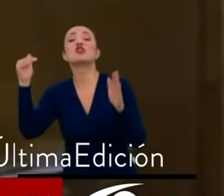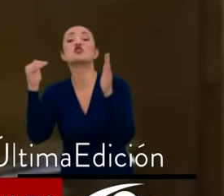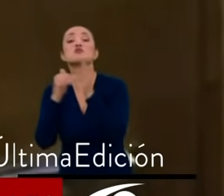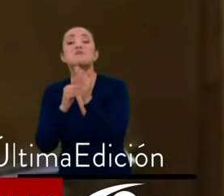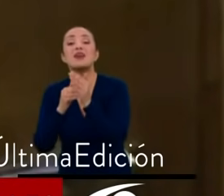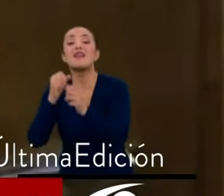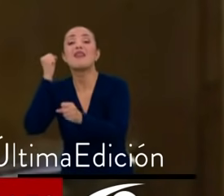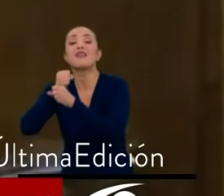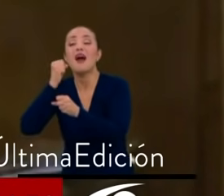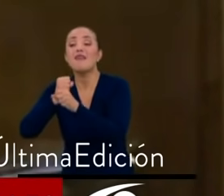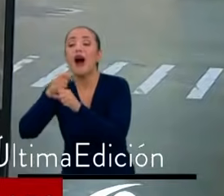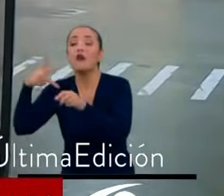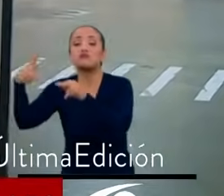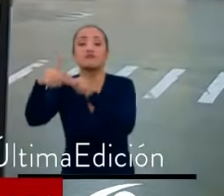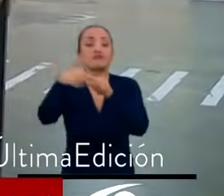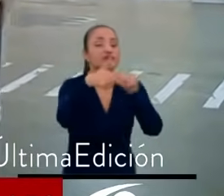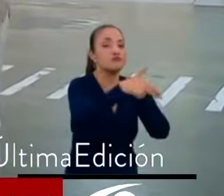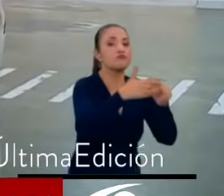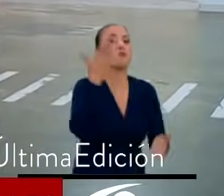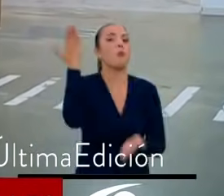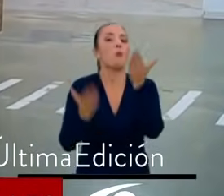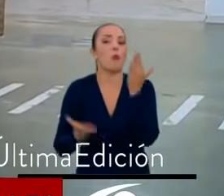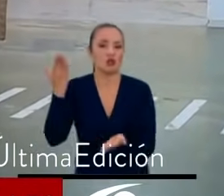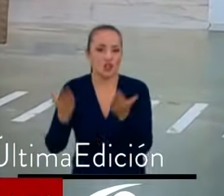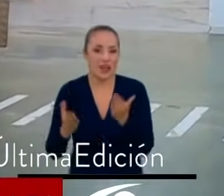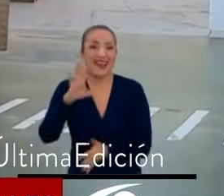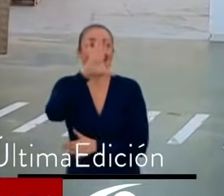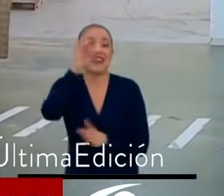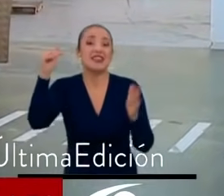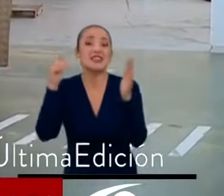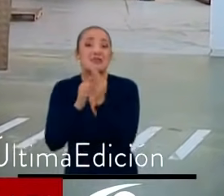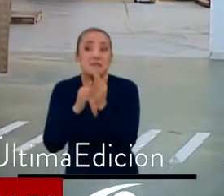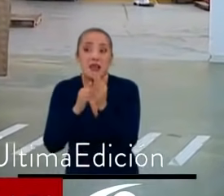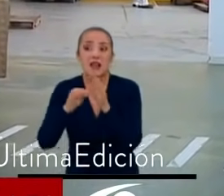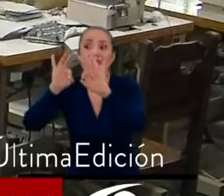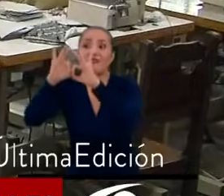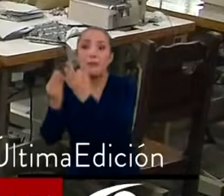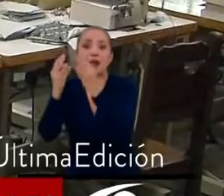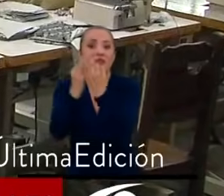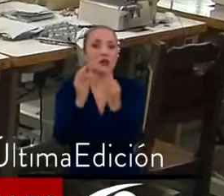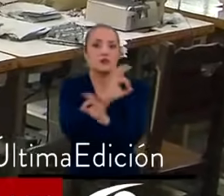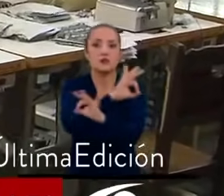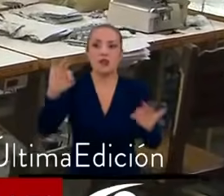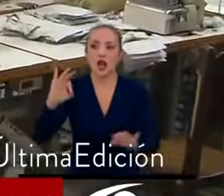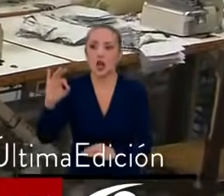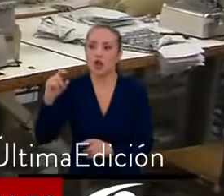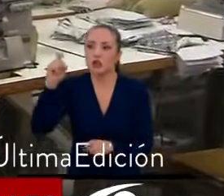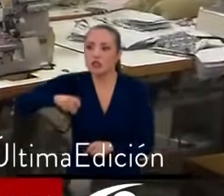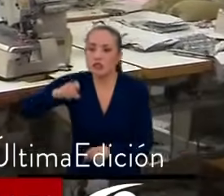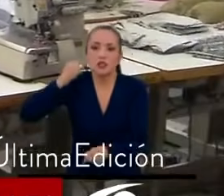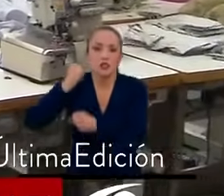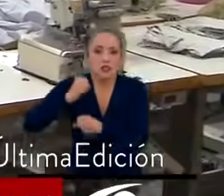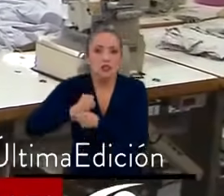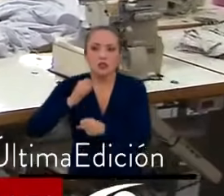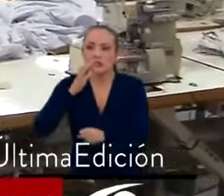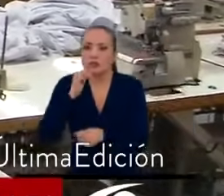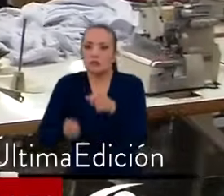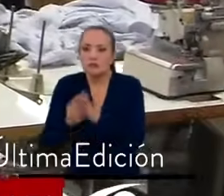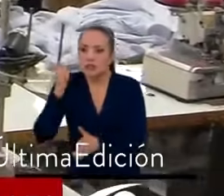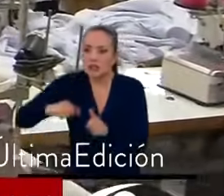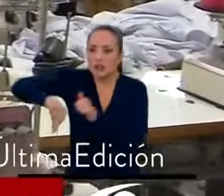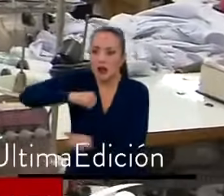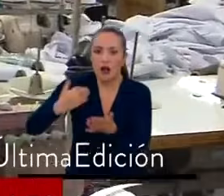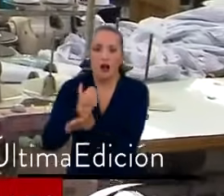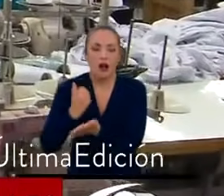puestos de trabajo. 500.000 familias colombianas que no tendrán oportunidad de producir